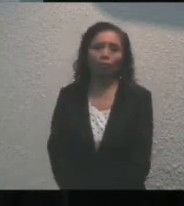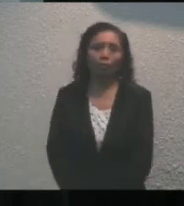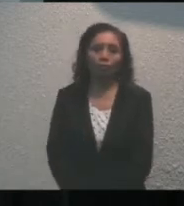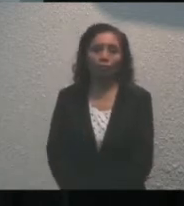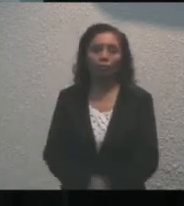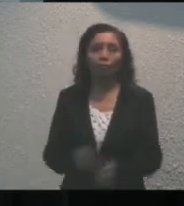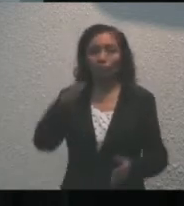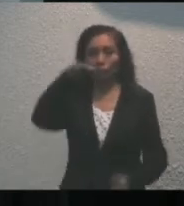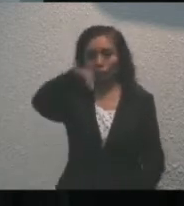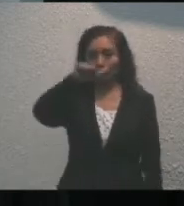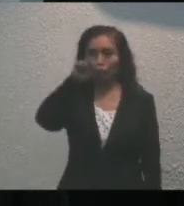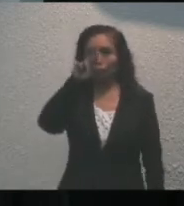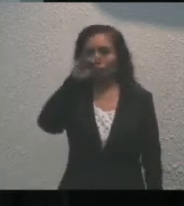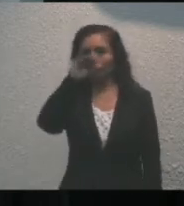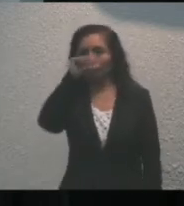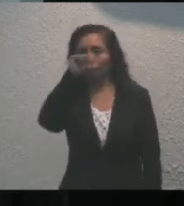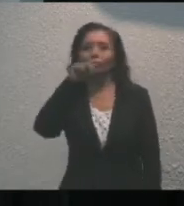María Petrona Huicap,